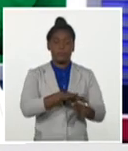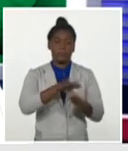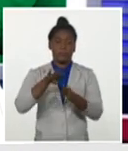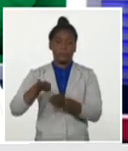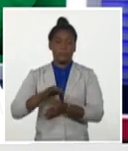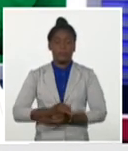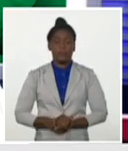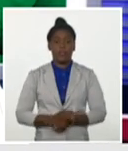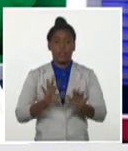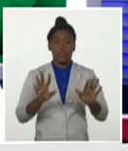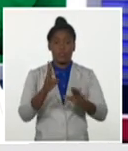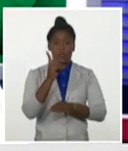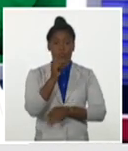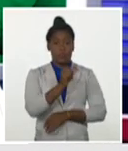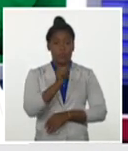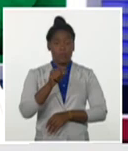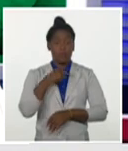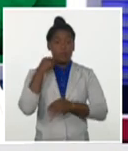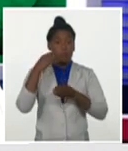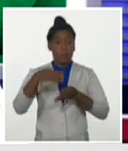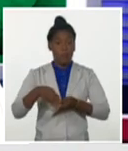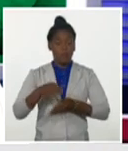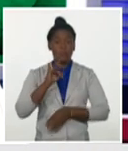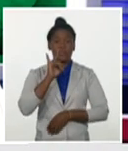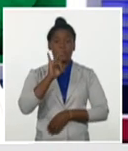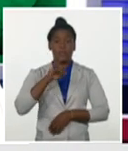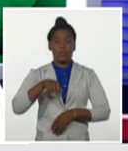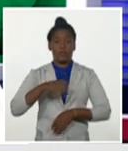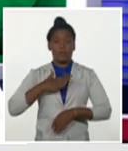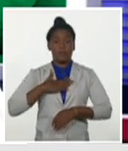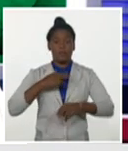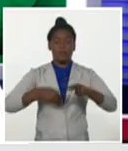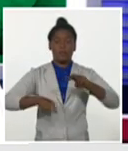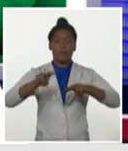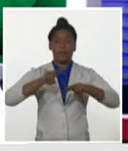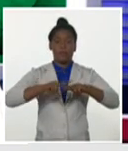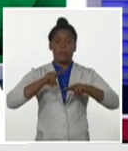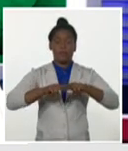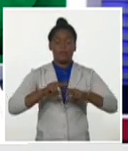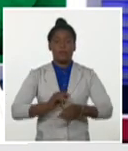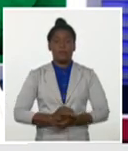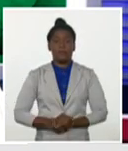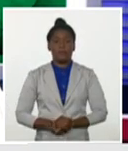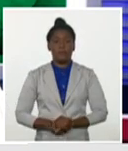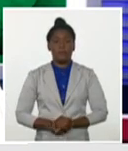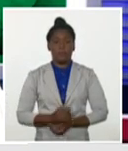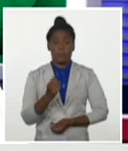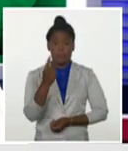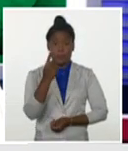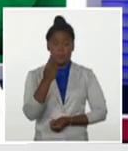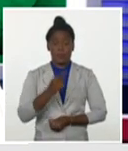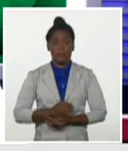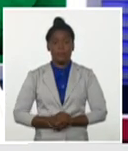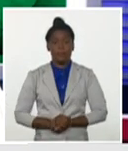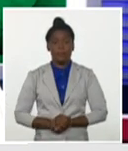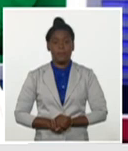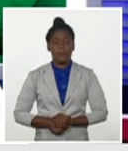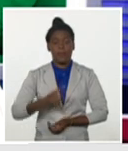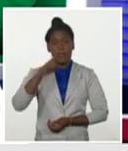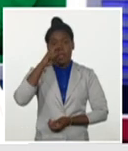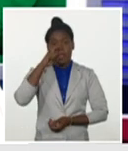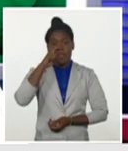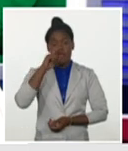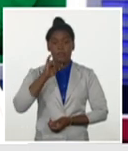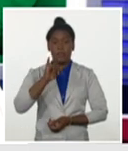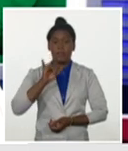se corresponden con la provincia de La Habana. Estamos hablando de un paciente de 65 años de edad del municipio de